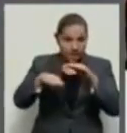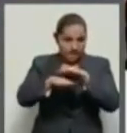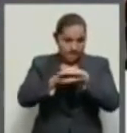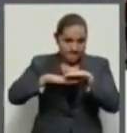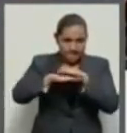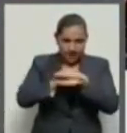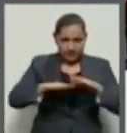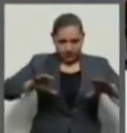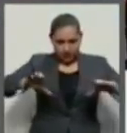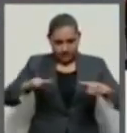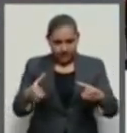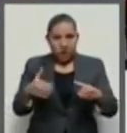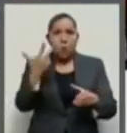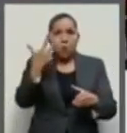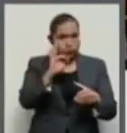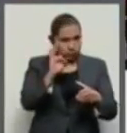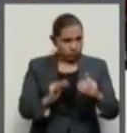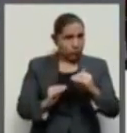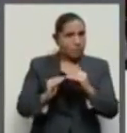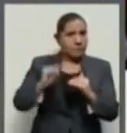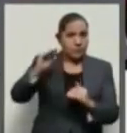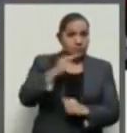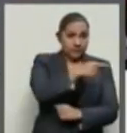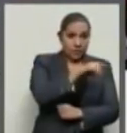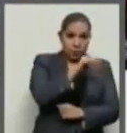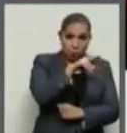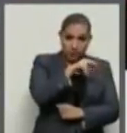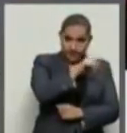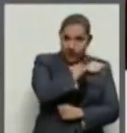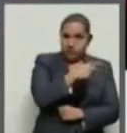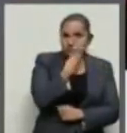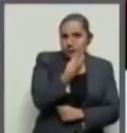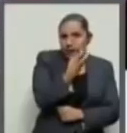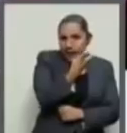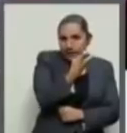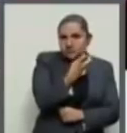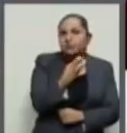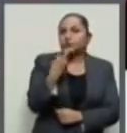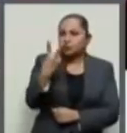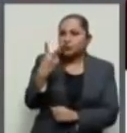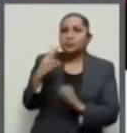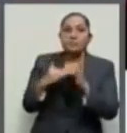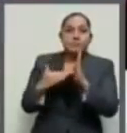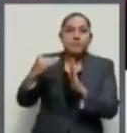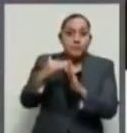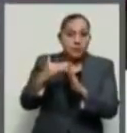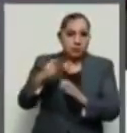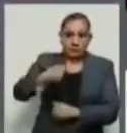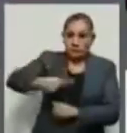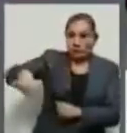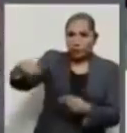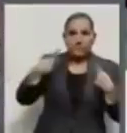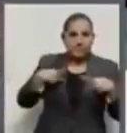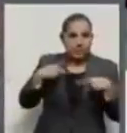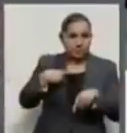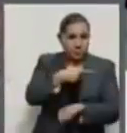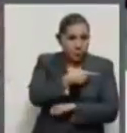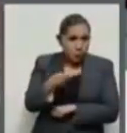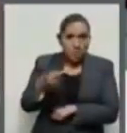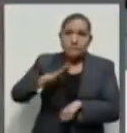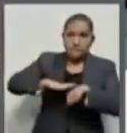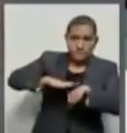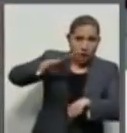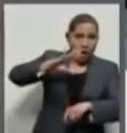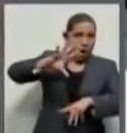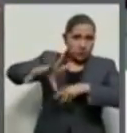menos según el Coneval, 2 millones de pobres adicionales. ¿Qué tenemos? Que no tenemos un mercado competitivo